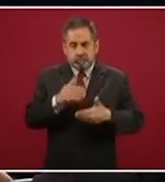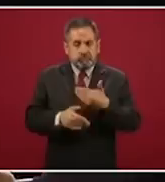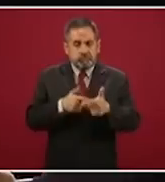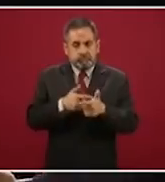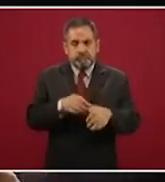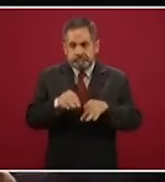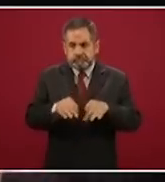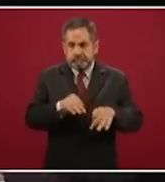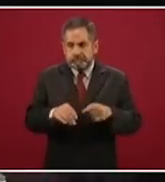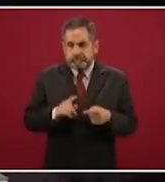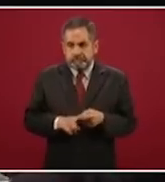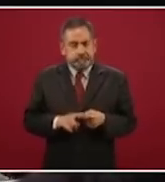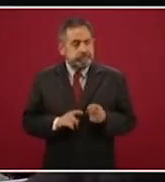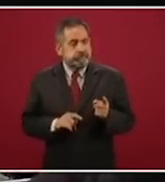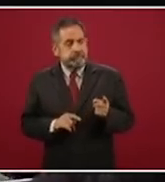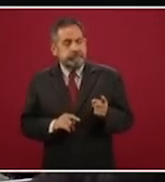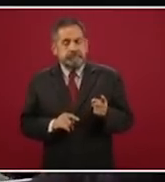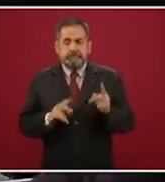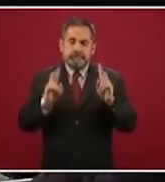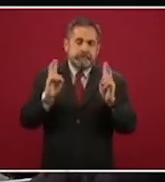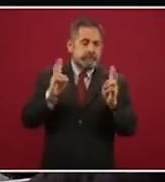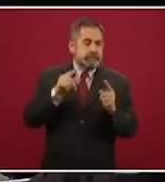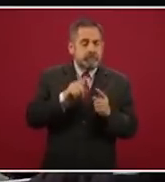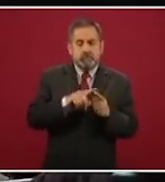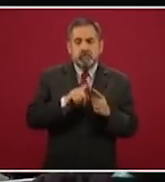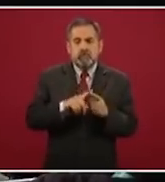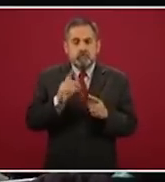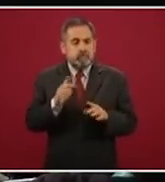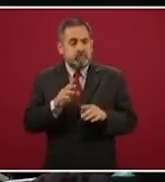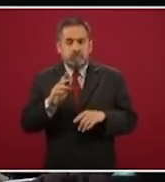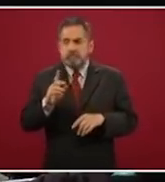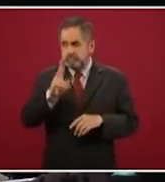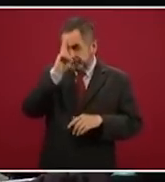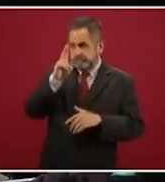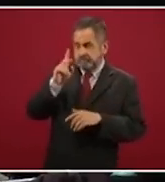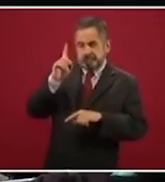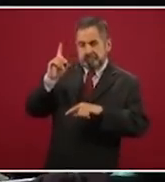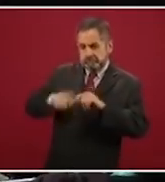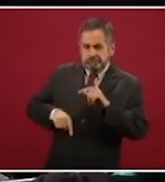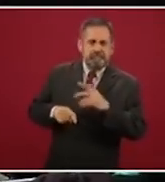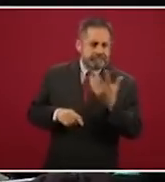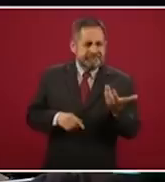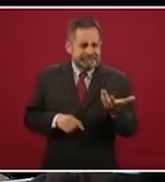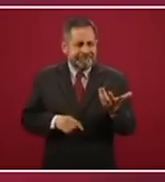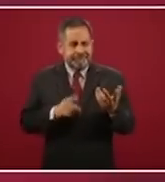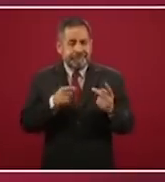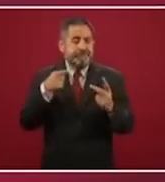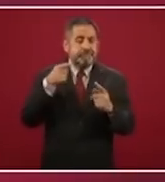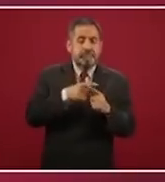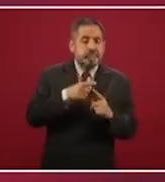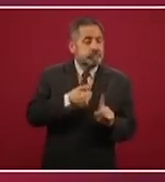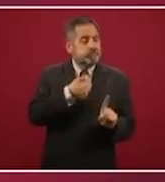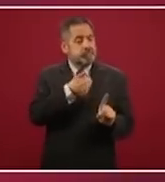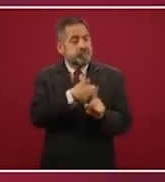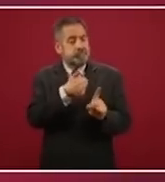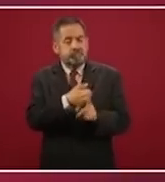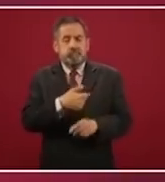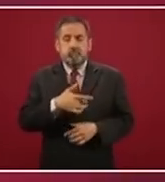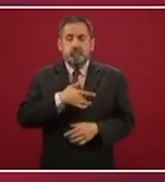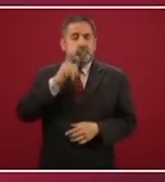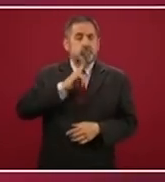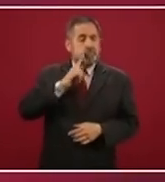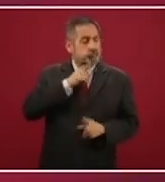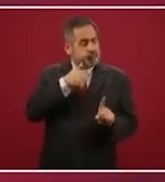de del propio tema indispensable de erradicar la violencia contra las mujeres, que es la autonomía económica